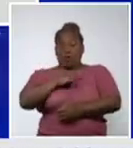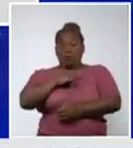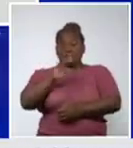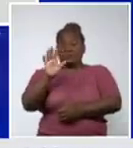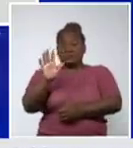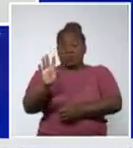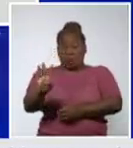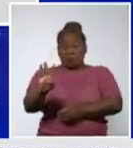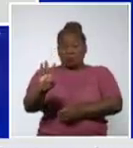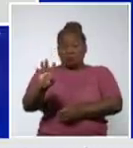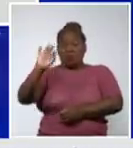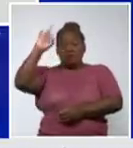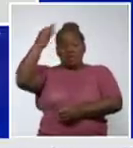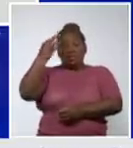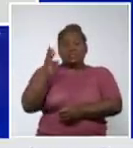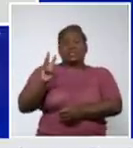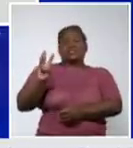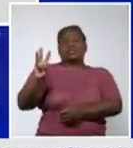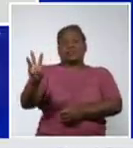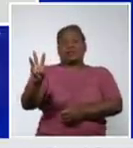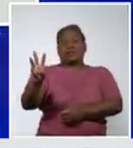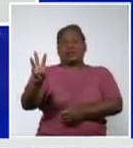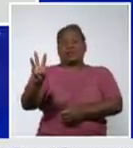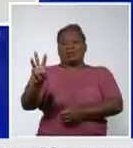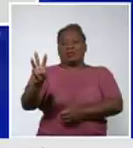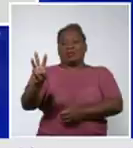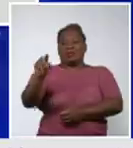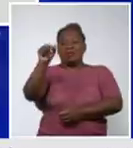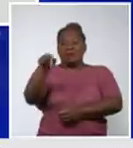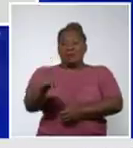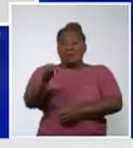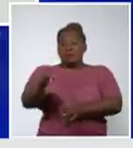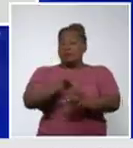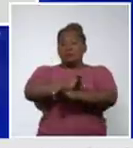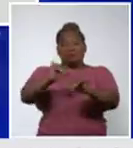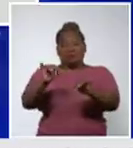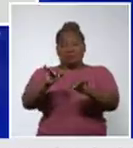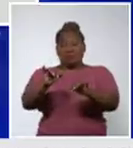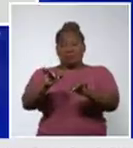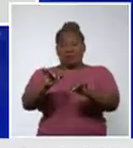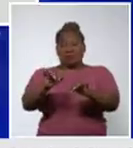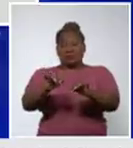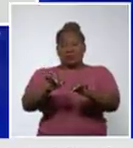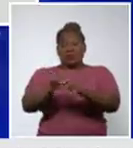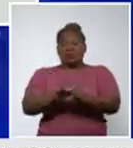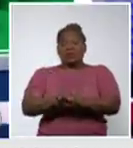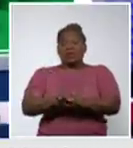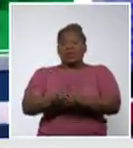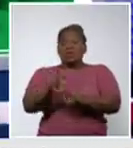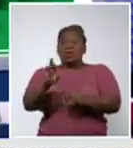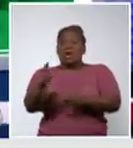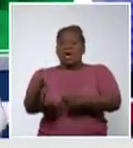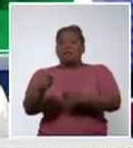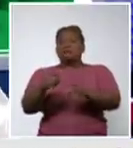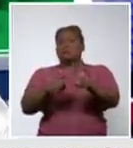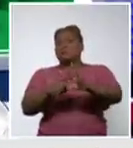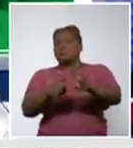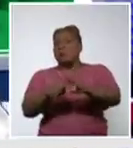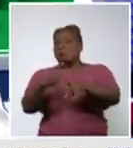así es. Y hoy era noticia en varios medios